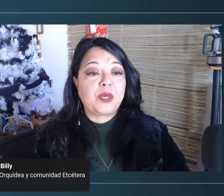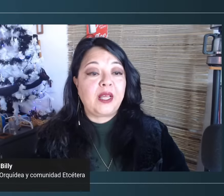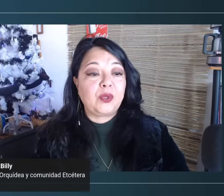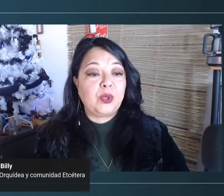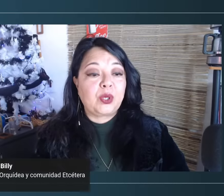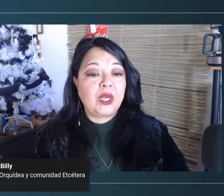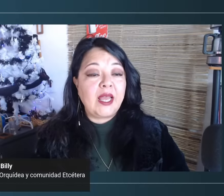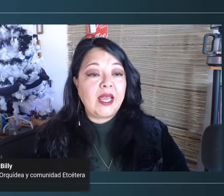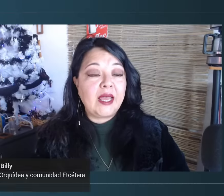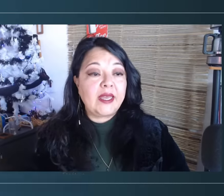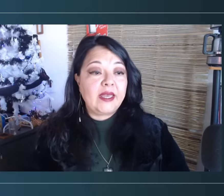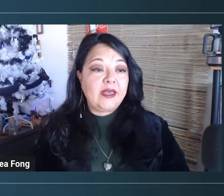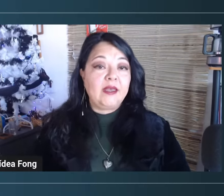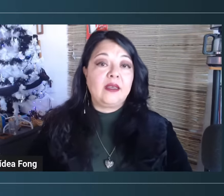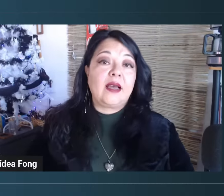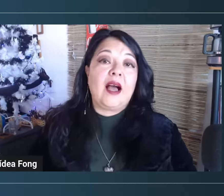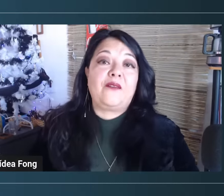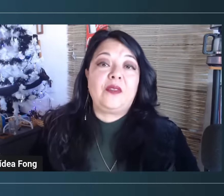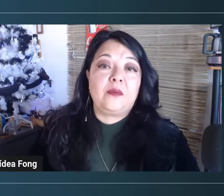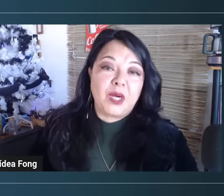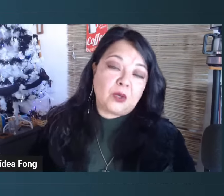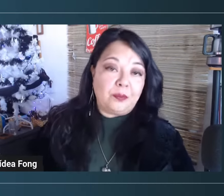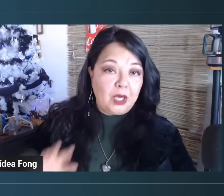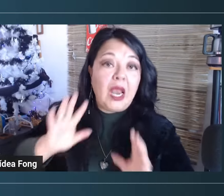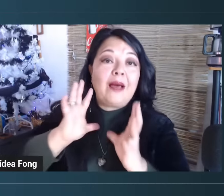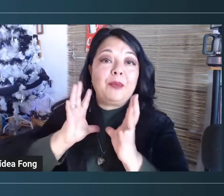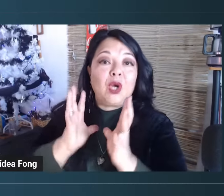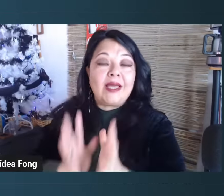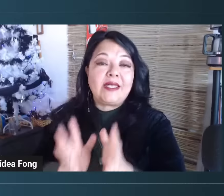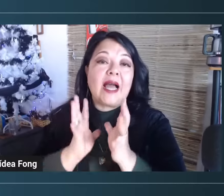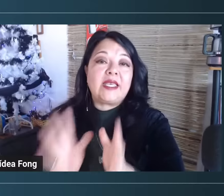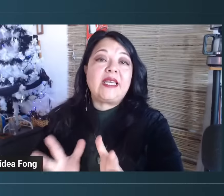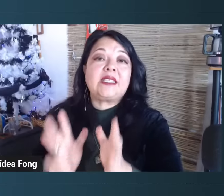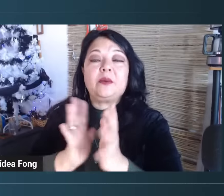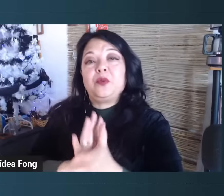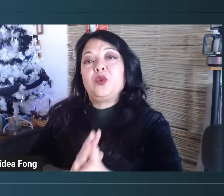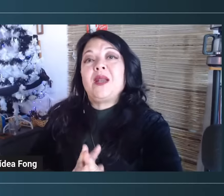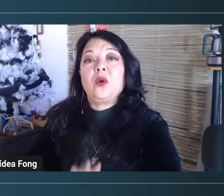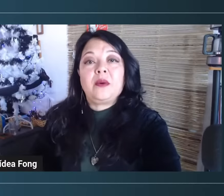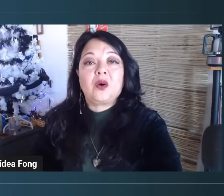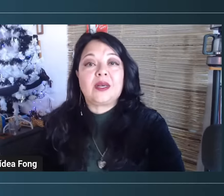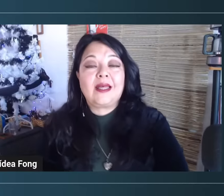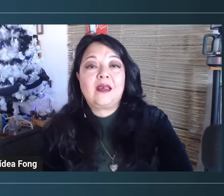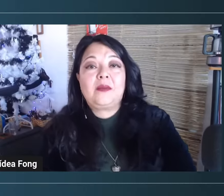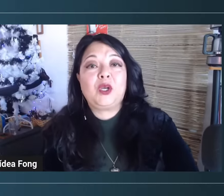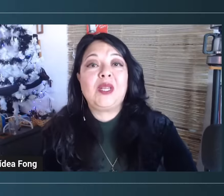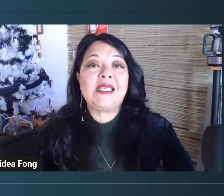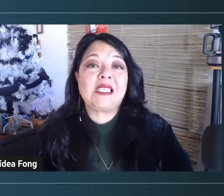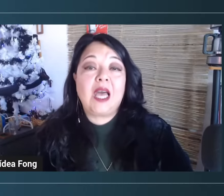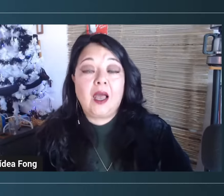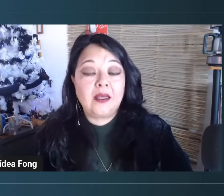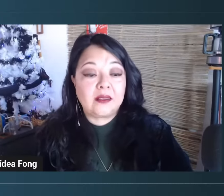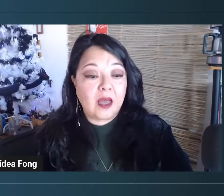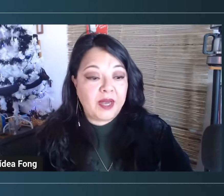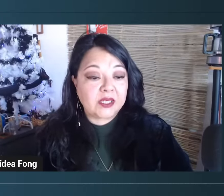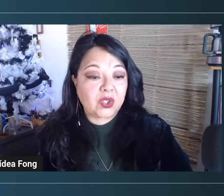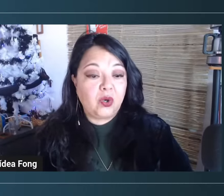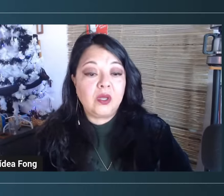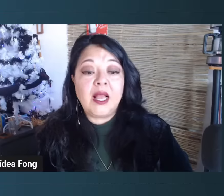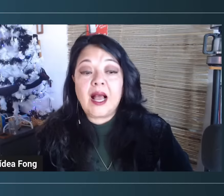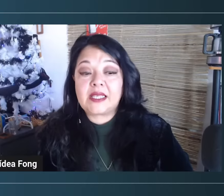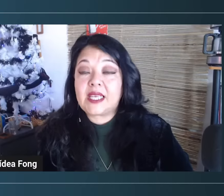López Obrador Eh bueno la ayer se vivió una nueva jornada de violencia en